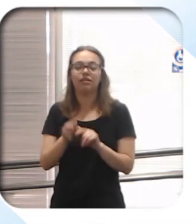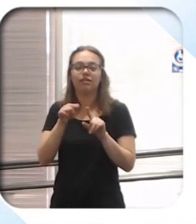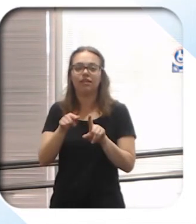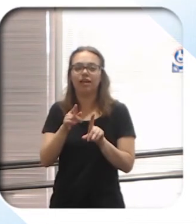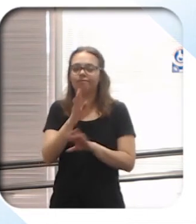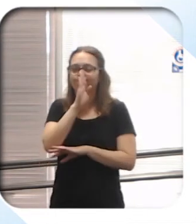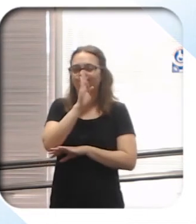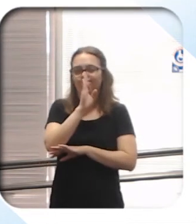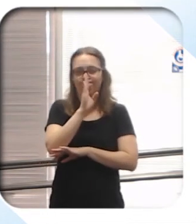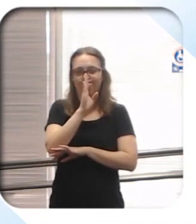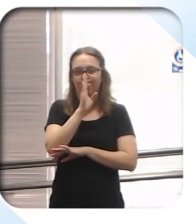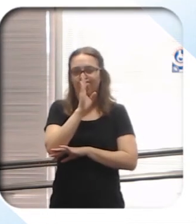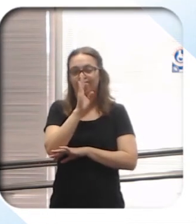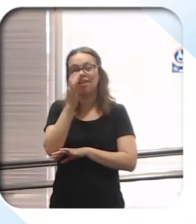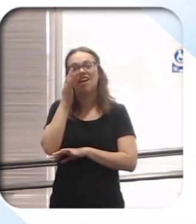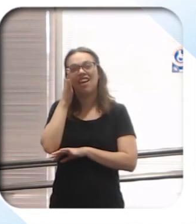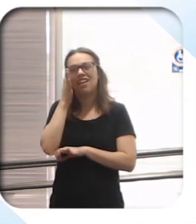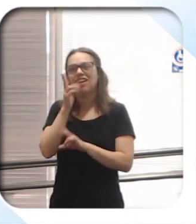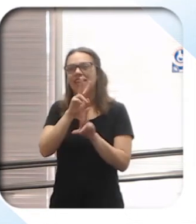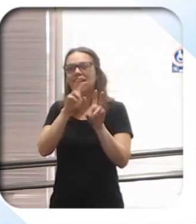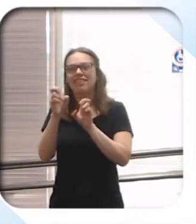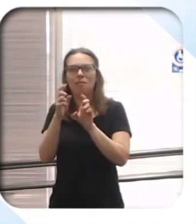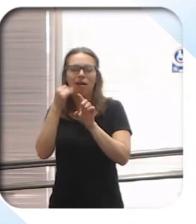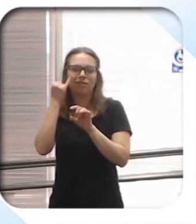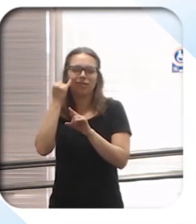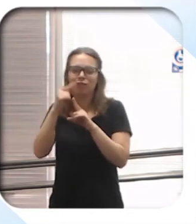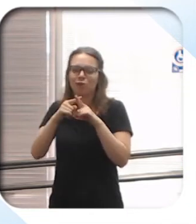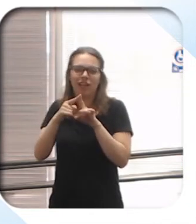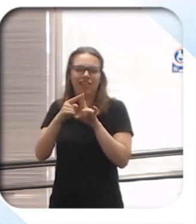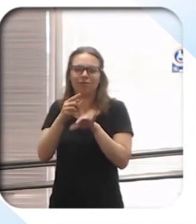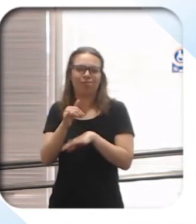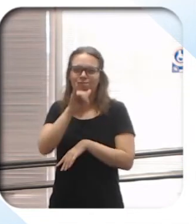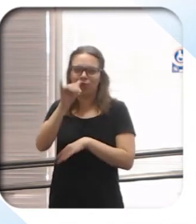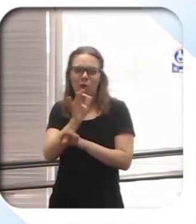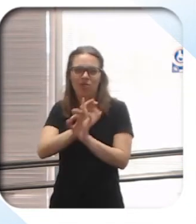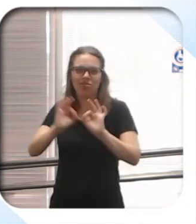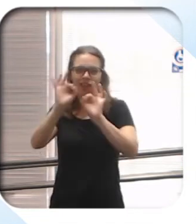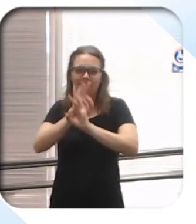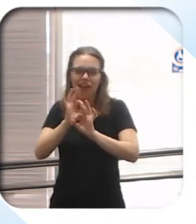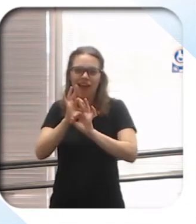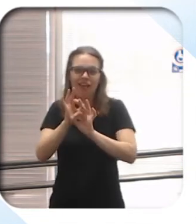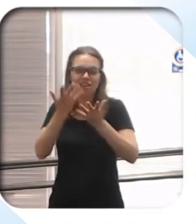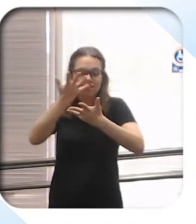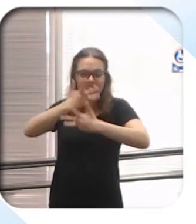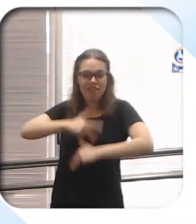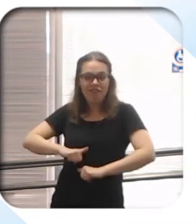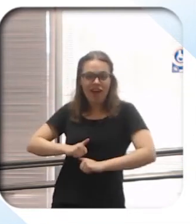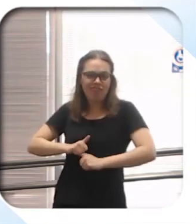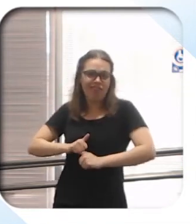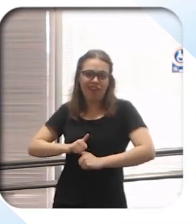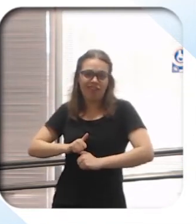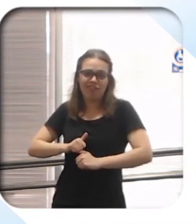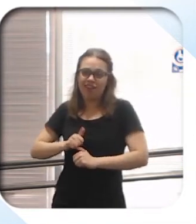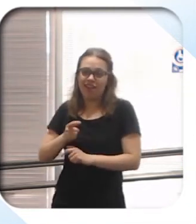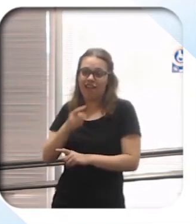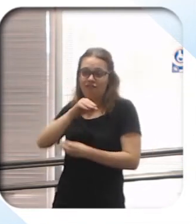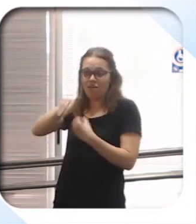un silenciamiento, como hablábamos hoy, respecto a lo sexual. Los hijos son bañados hasta edad avanzada.